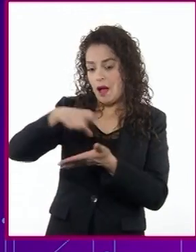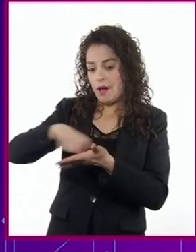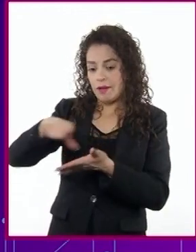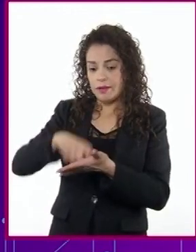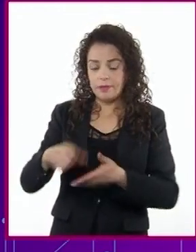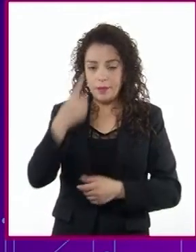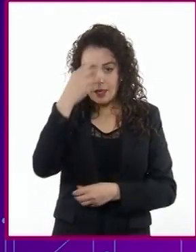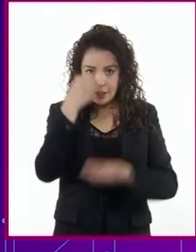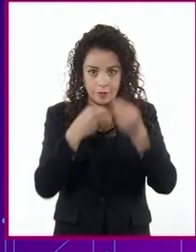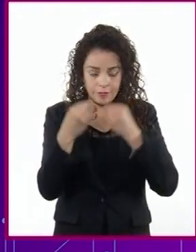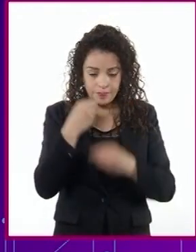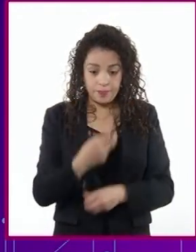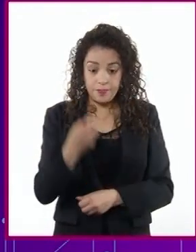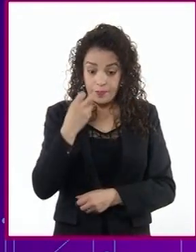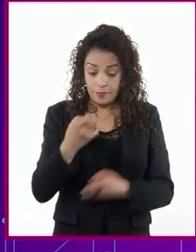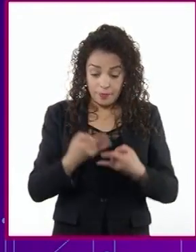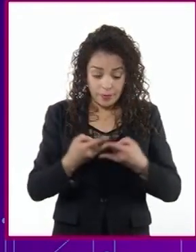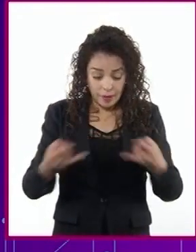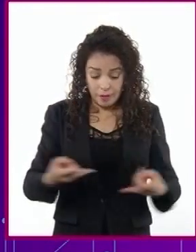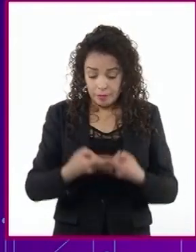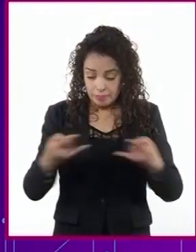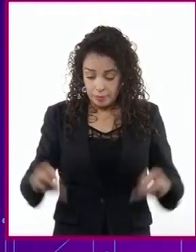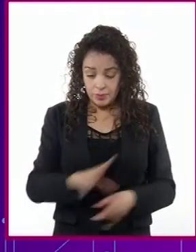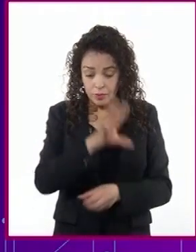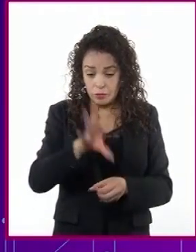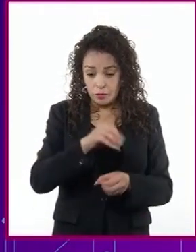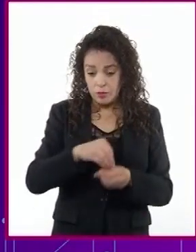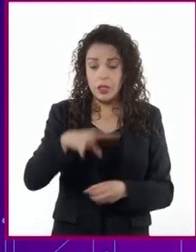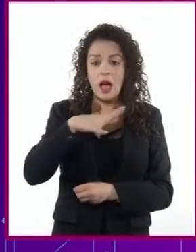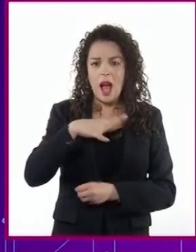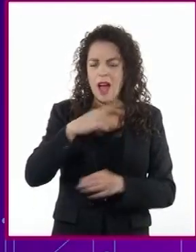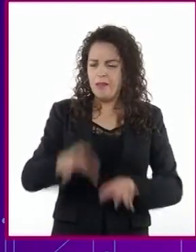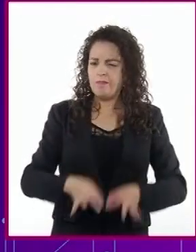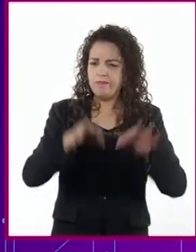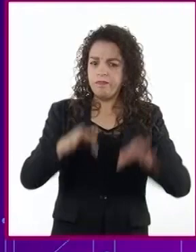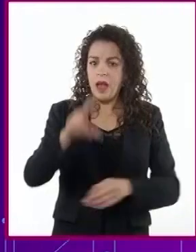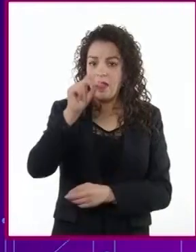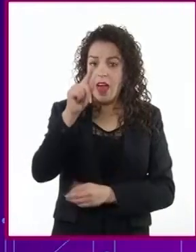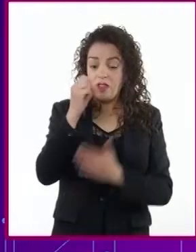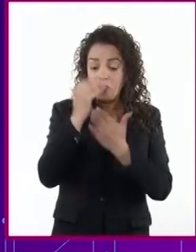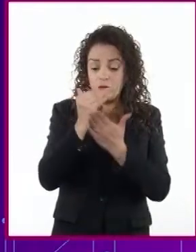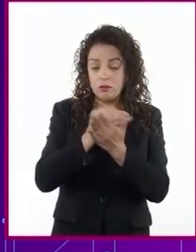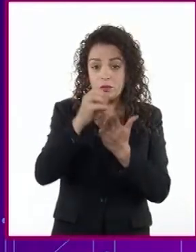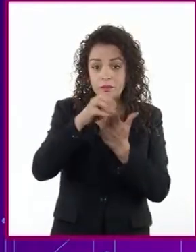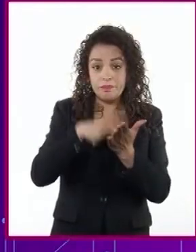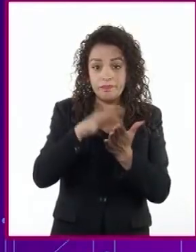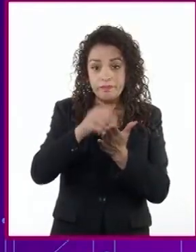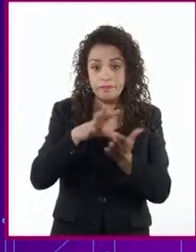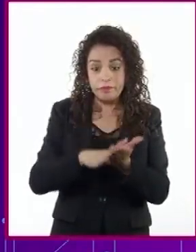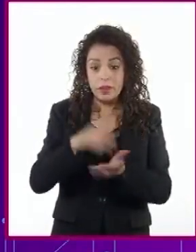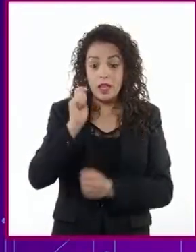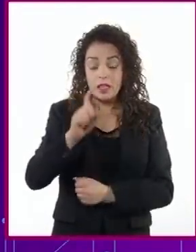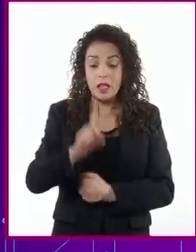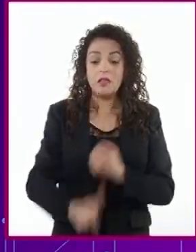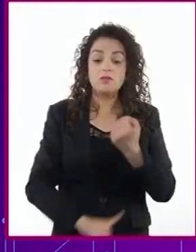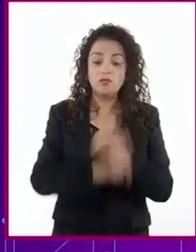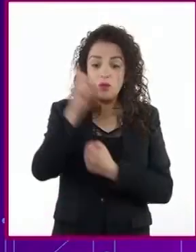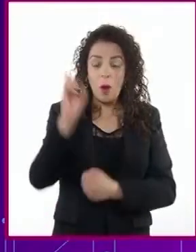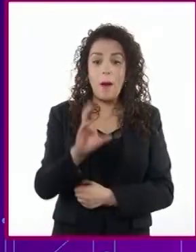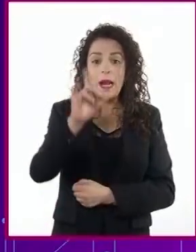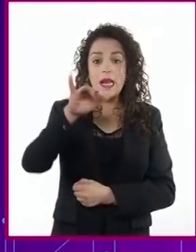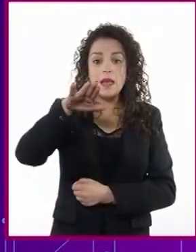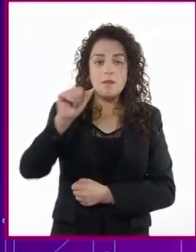Todas las historias incluyen datos y cifras pertinentes que, debido a las condiciones climáticas, los conflictos bélicos,